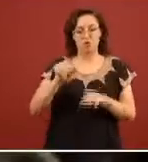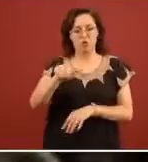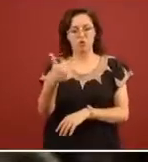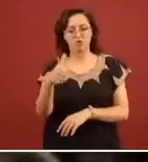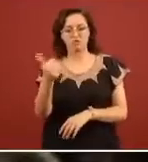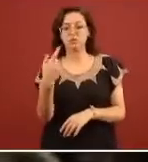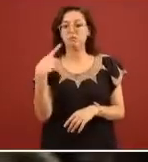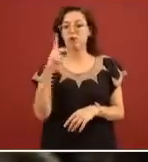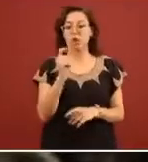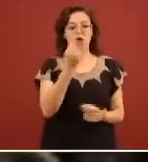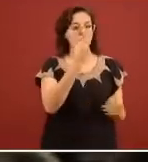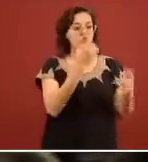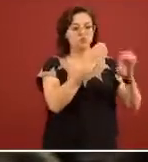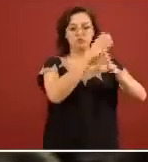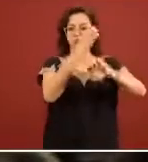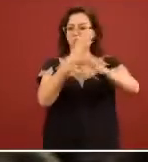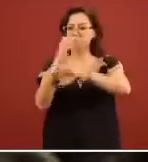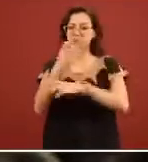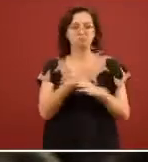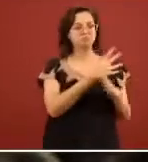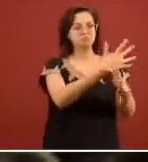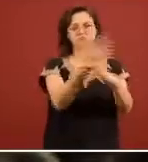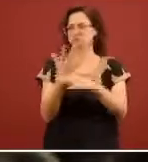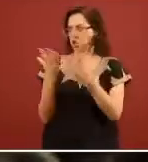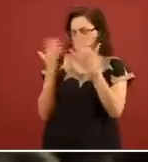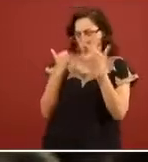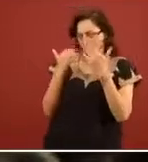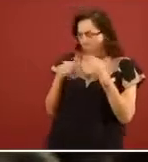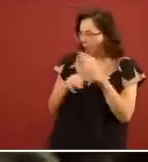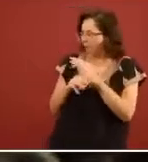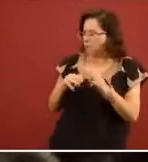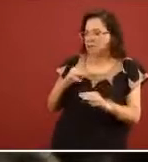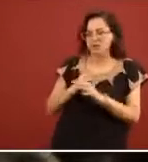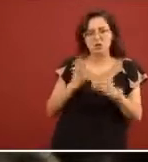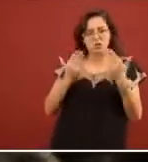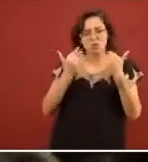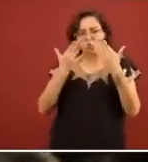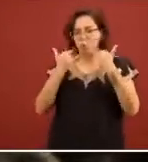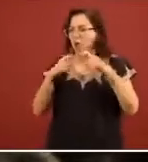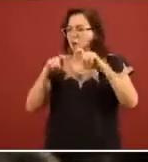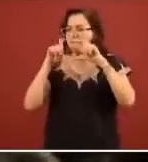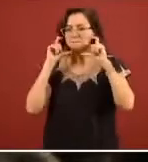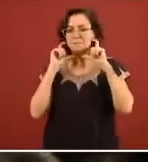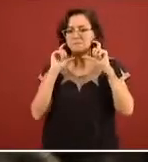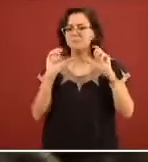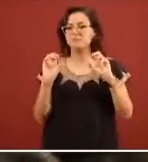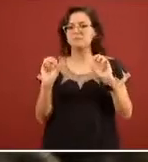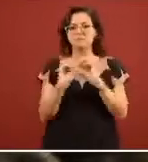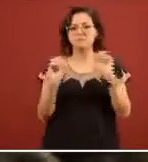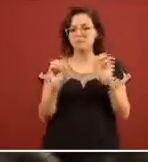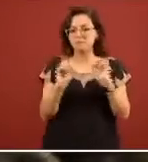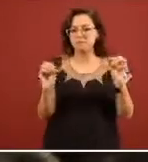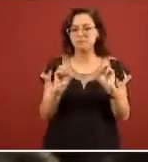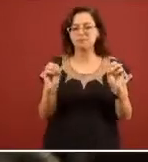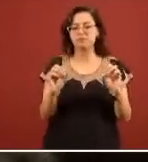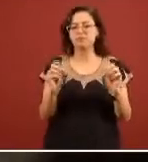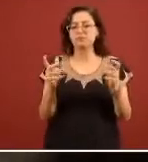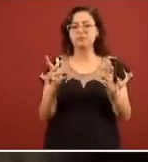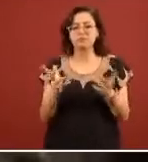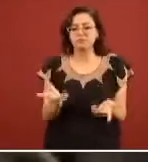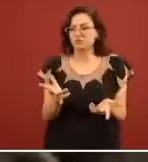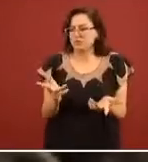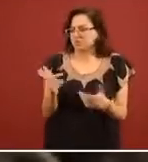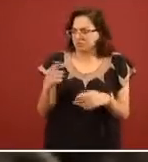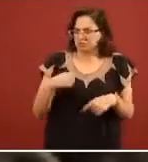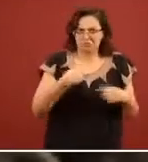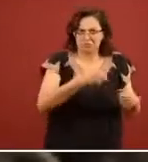médico, que sigue asegurando que no tienen estos insumos, que no hay ni siquiera las mascarillas o los insumos que ya se